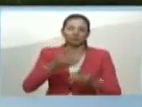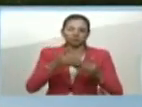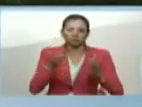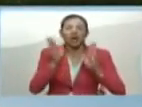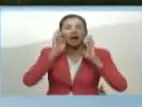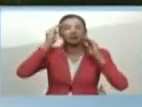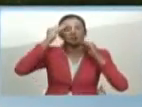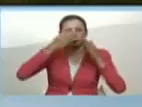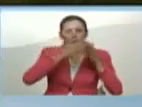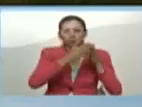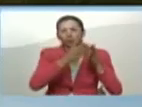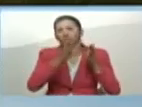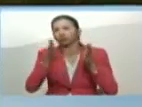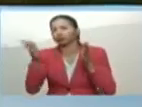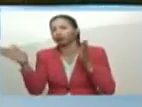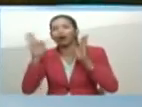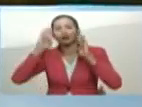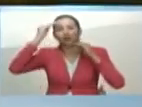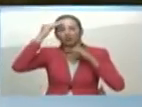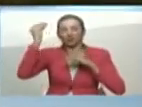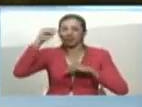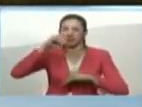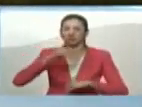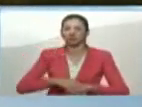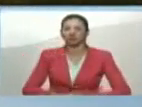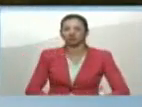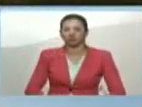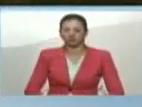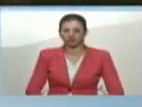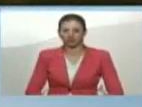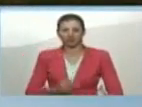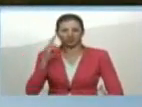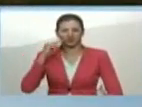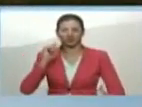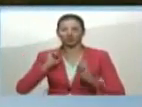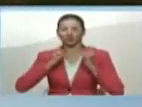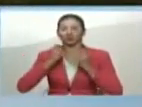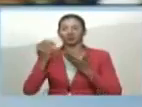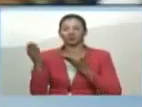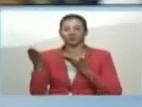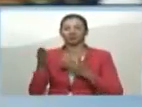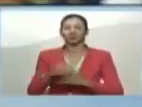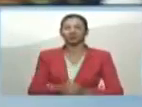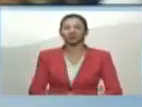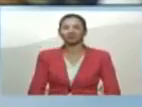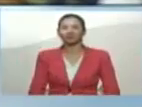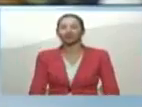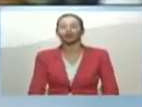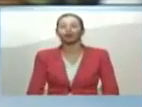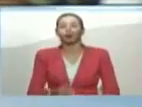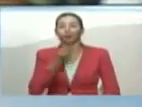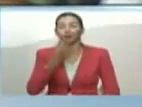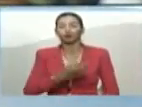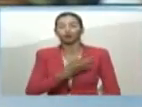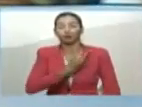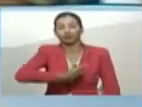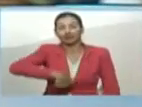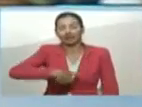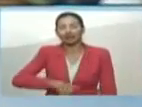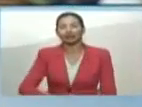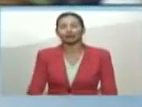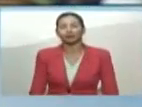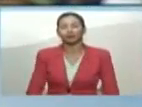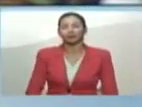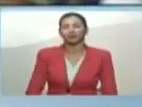de labor que están desarrollando. Aristóbulo Isturiz, constituyente. Bueno, presidente, después de